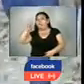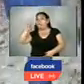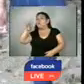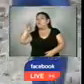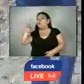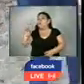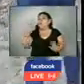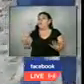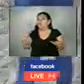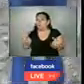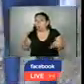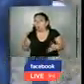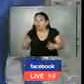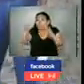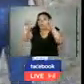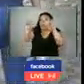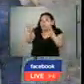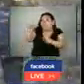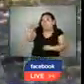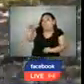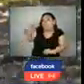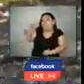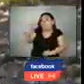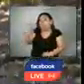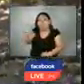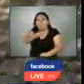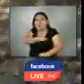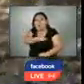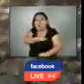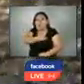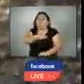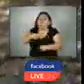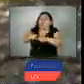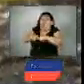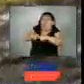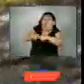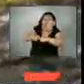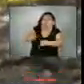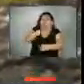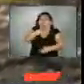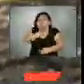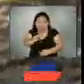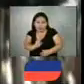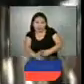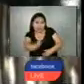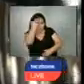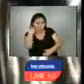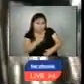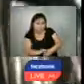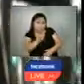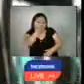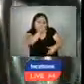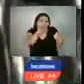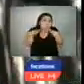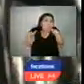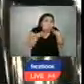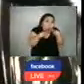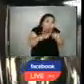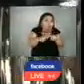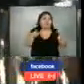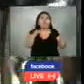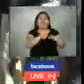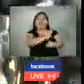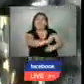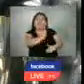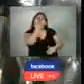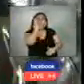quien es acusado por la Fiscalía General de la República de asesinar con arma blanca a una niña de 1 año y 11 meses y de lesionar a la madre y a la